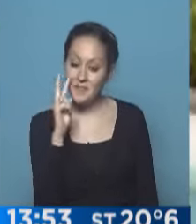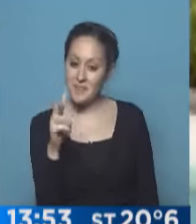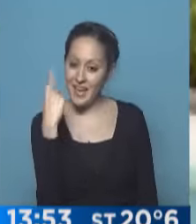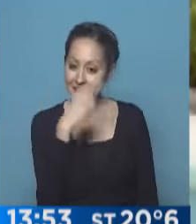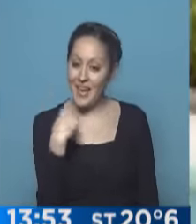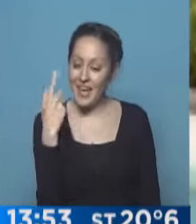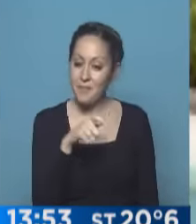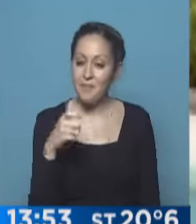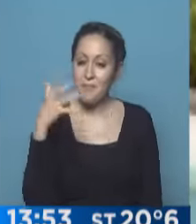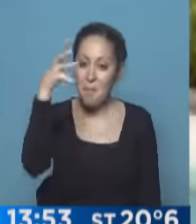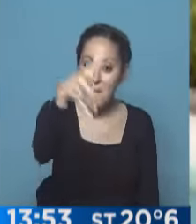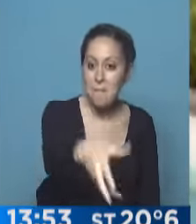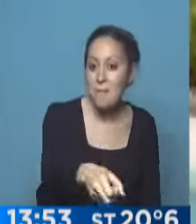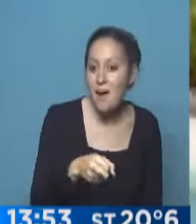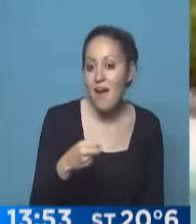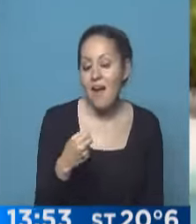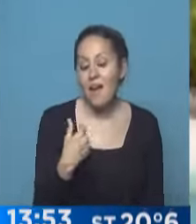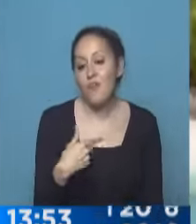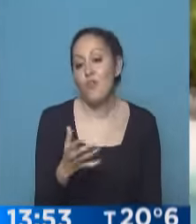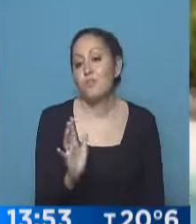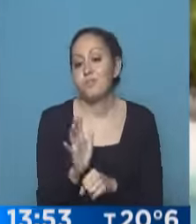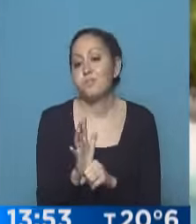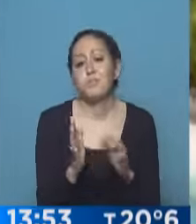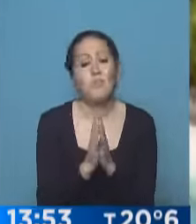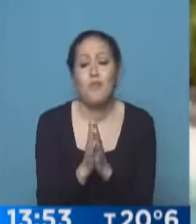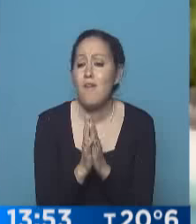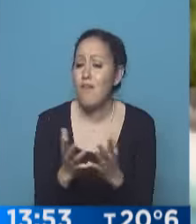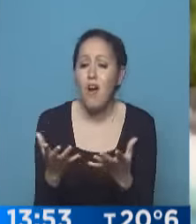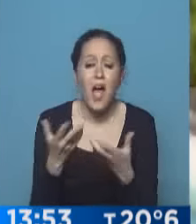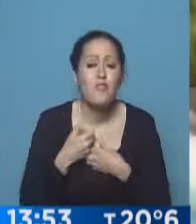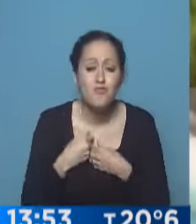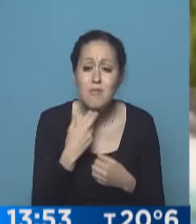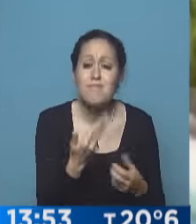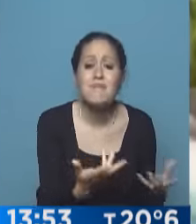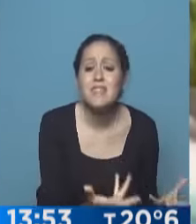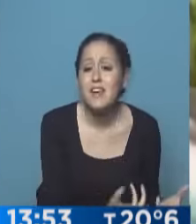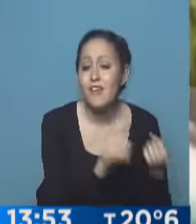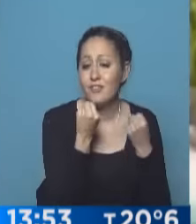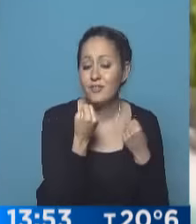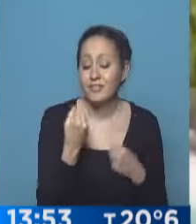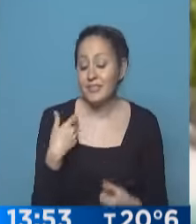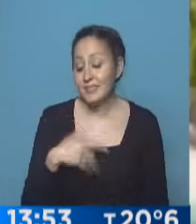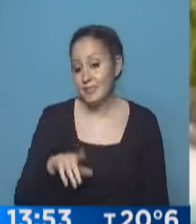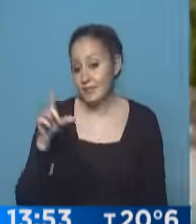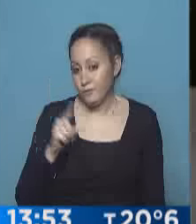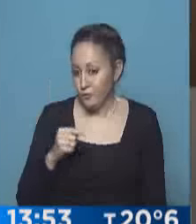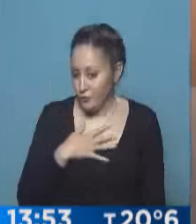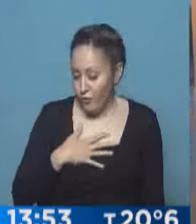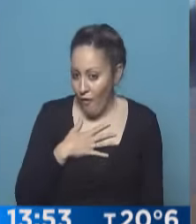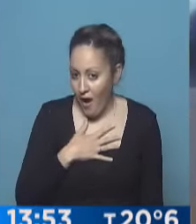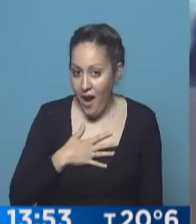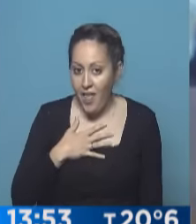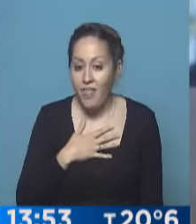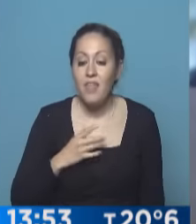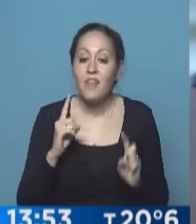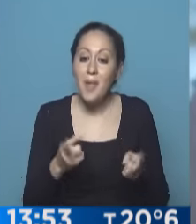mano sin conocerte, es como por favor ayúdame, salvame, saca a mi hijo de esta situación, es como bastante fuerte. También, bueno,